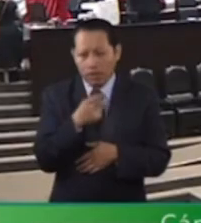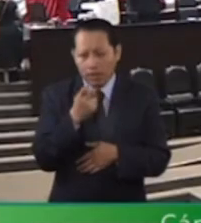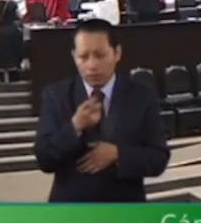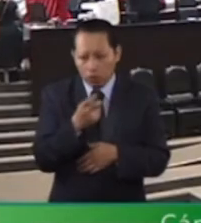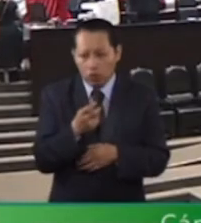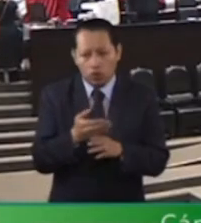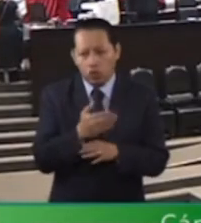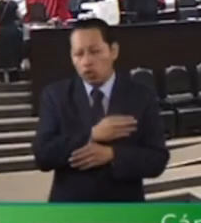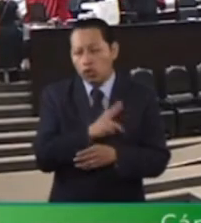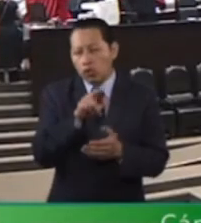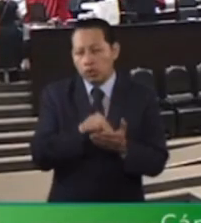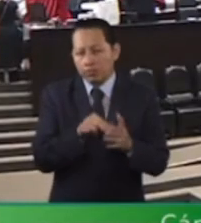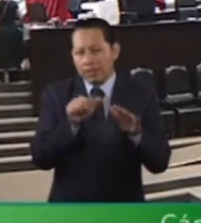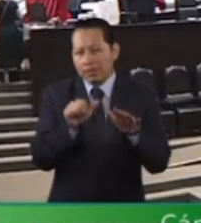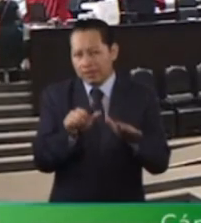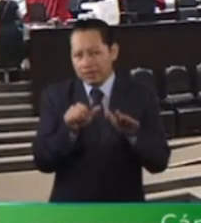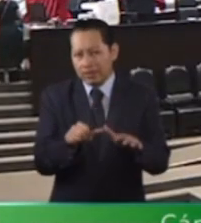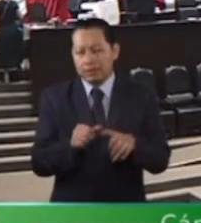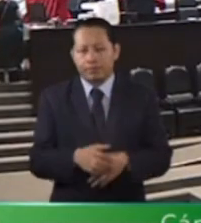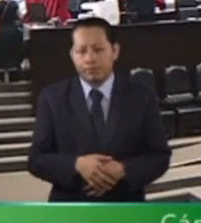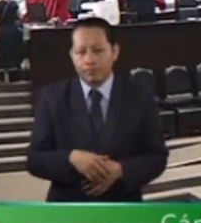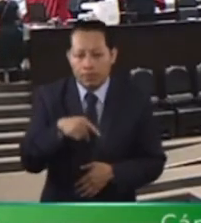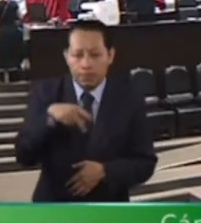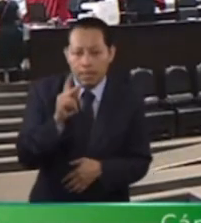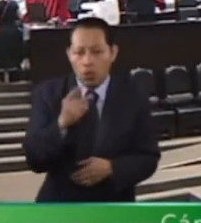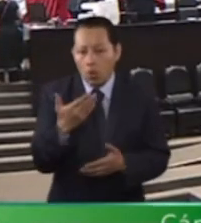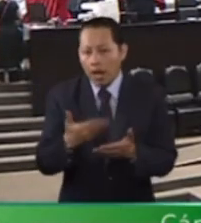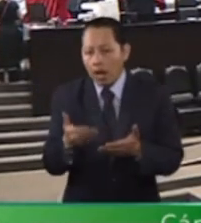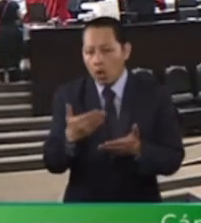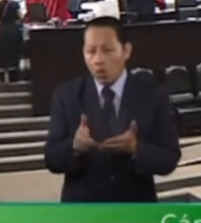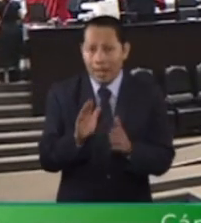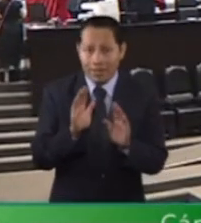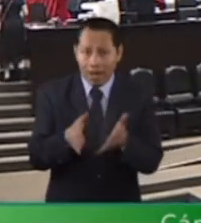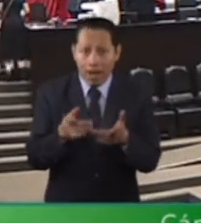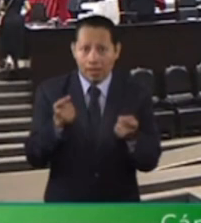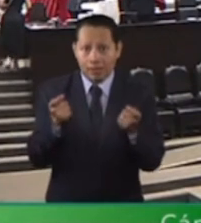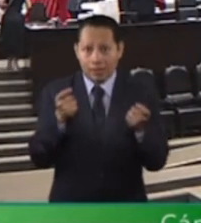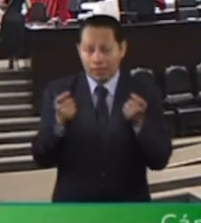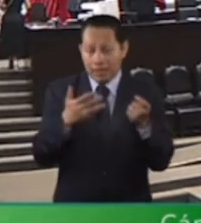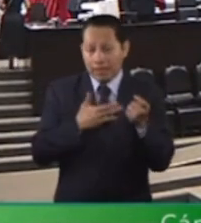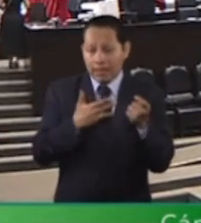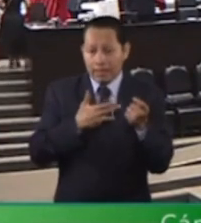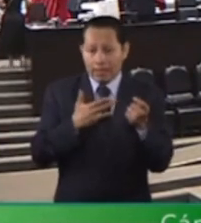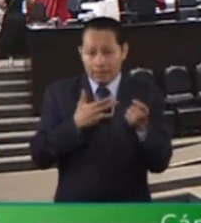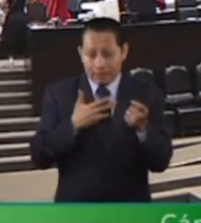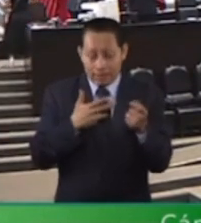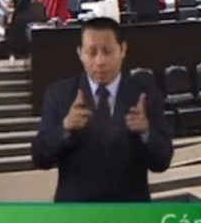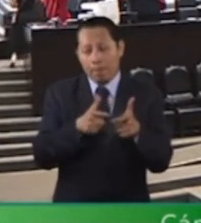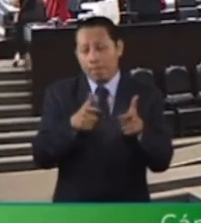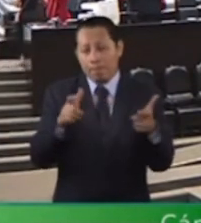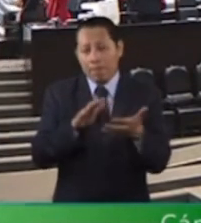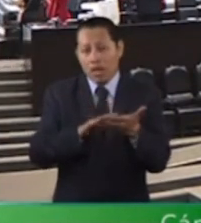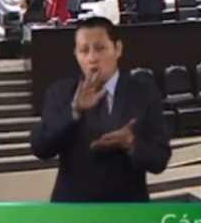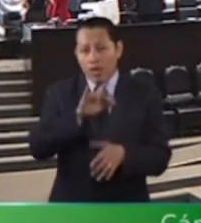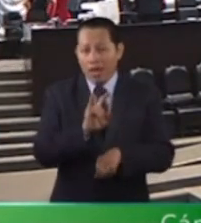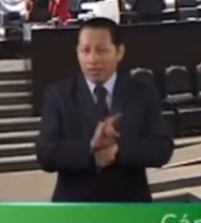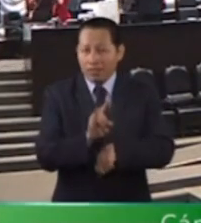el 2016 sin embargo ahora que están en el poder y que tienen una super mayoría artificial porque hay que